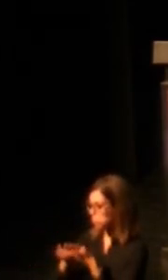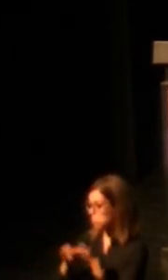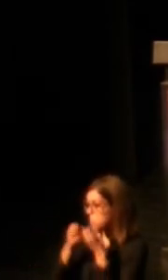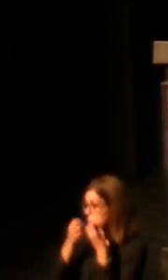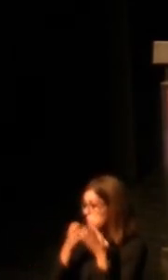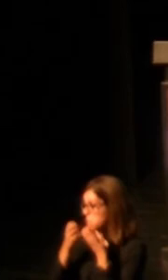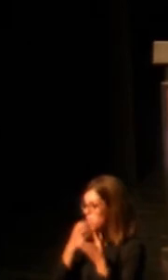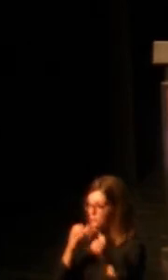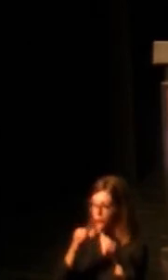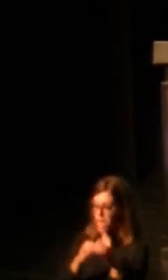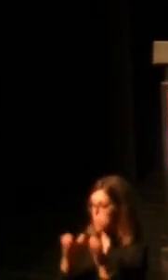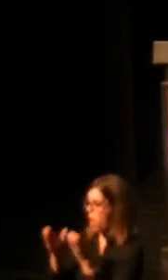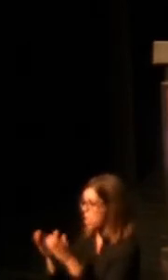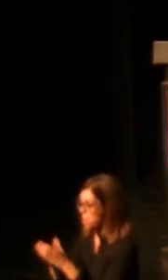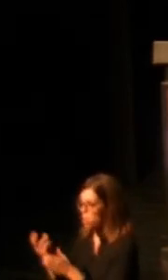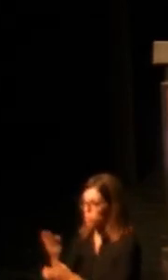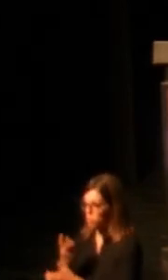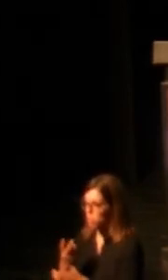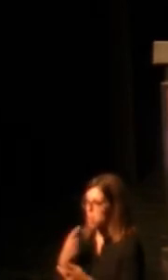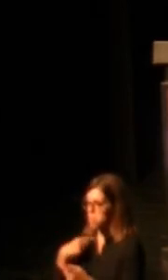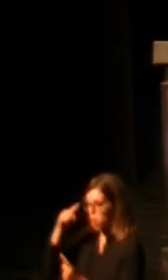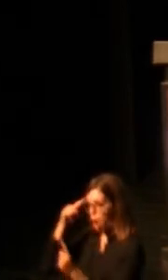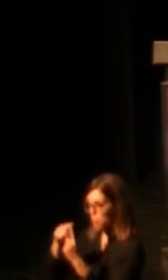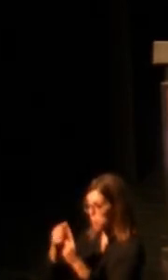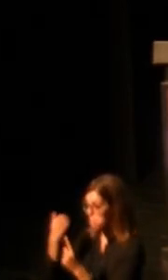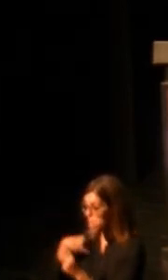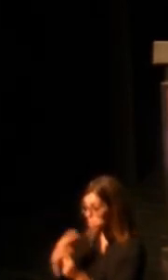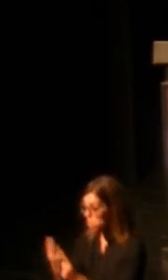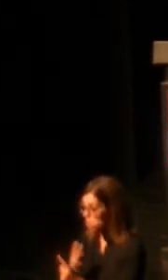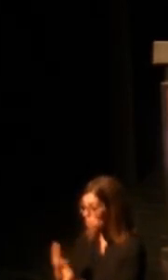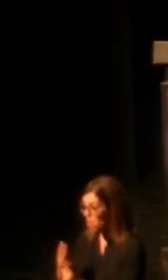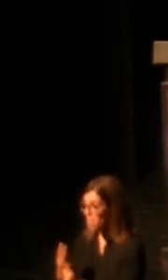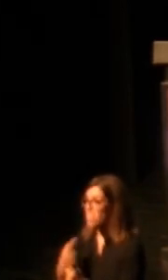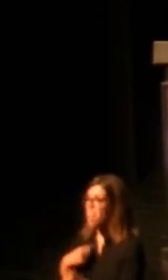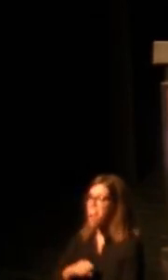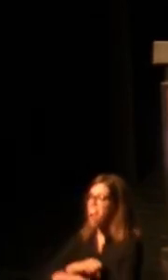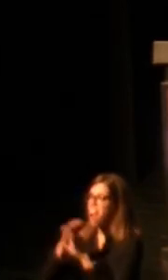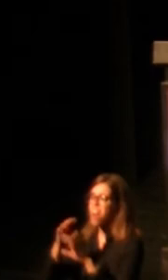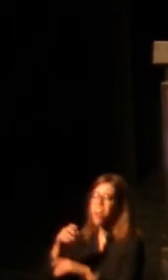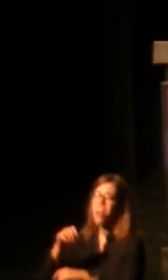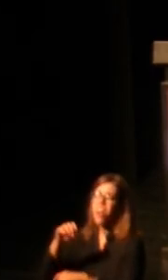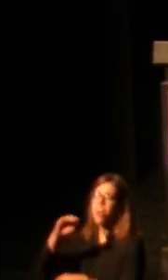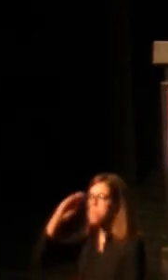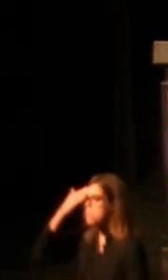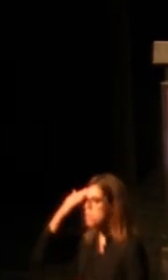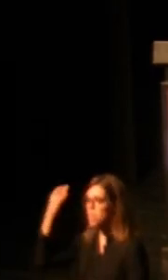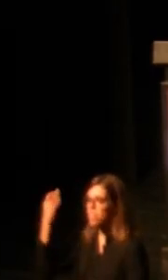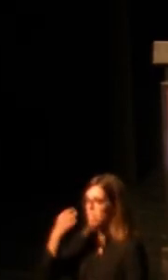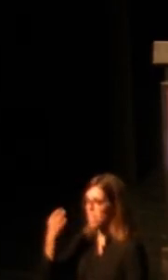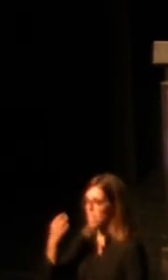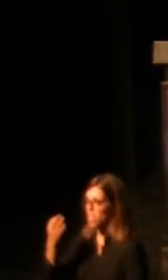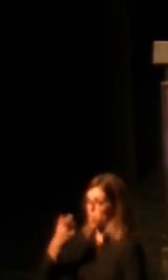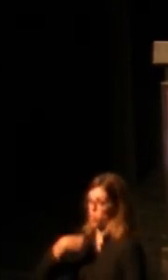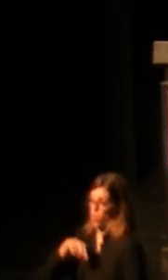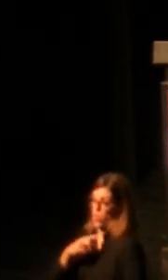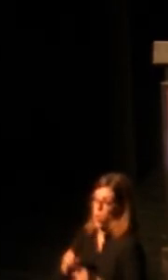bueno, que los equipos se alinearon rápidamente y no hubo mayor problema. Nosotros tuvimos claro que era algo que está en nuestro ADN, que practicamos menos